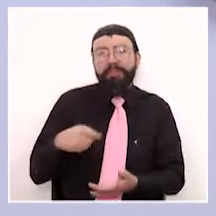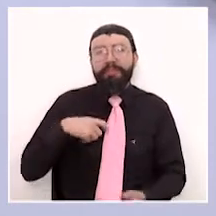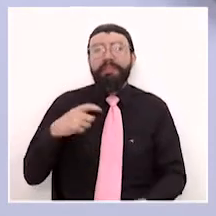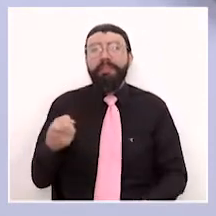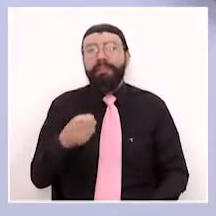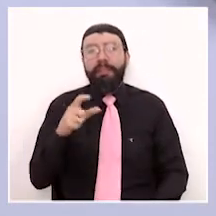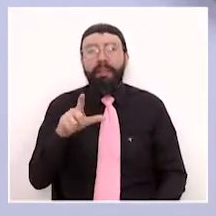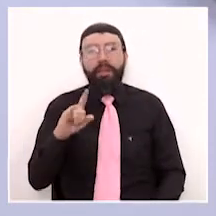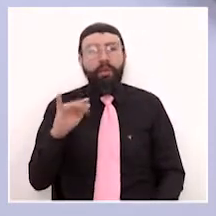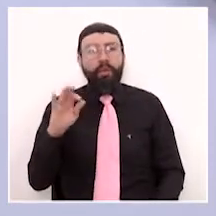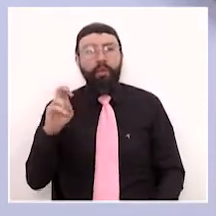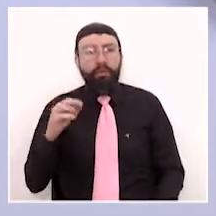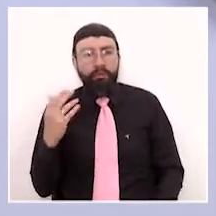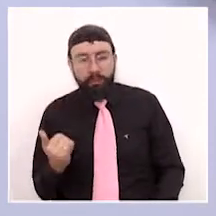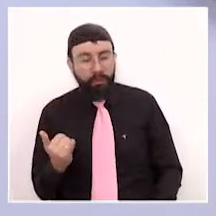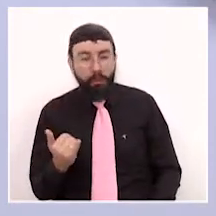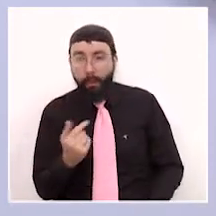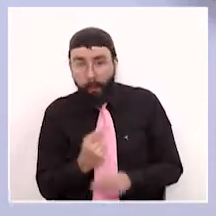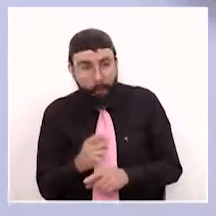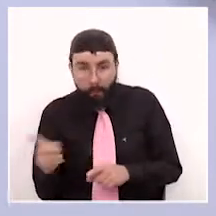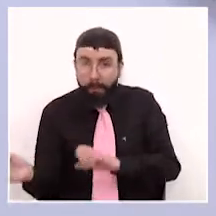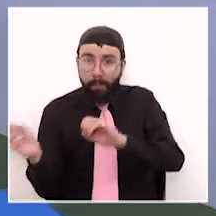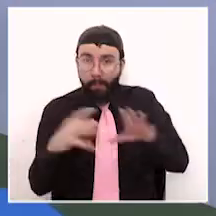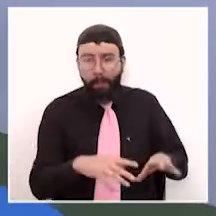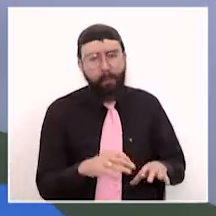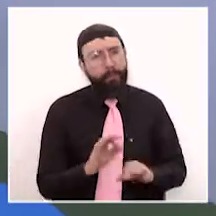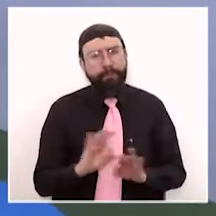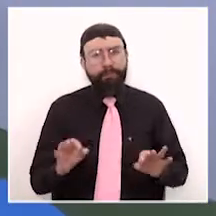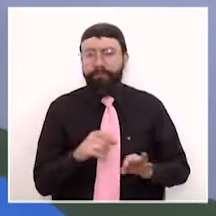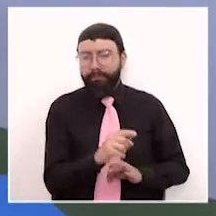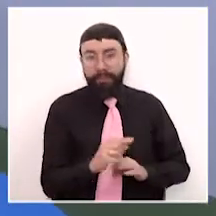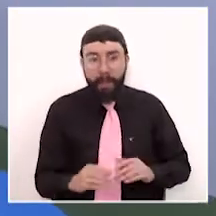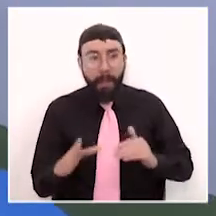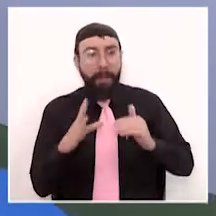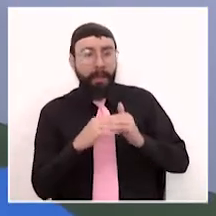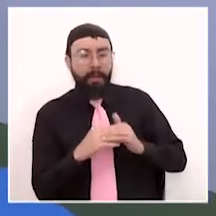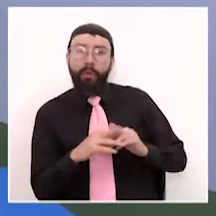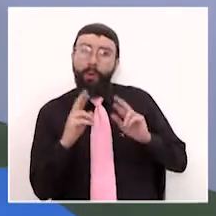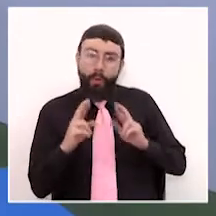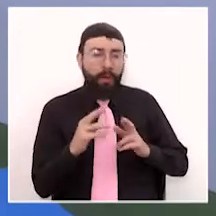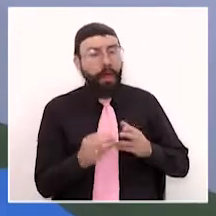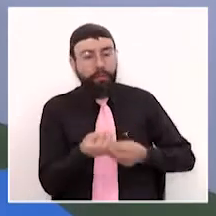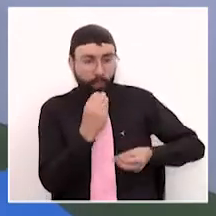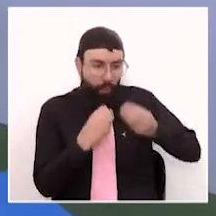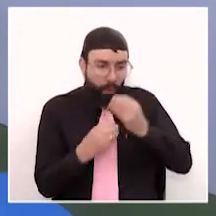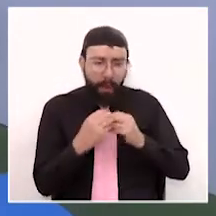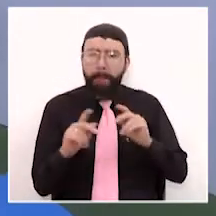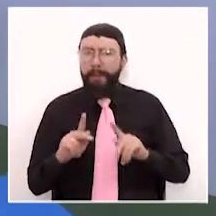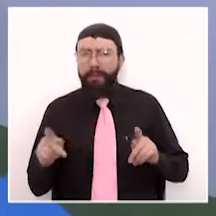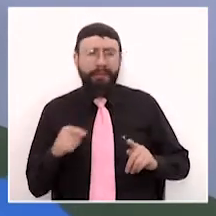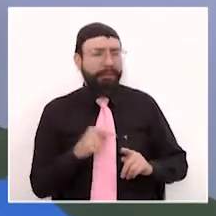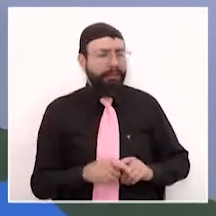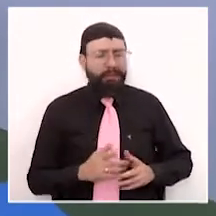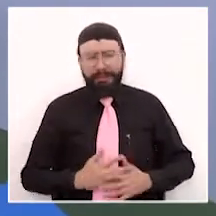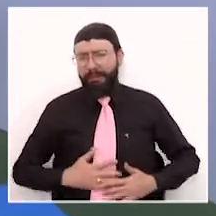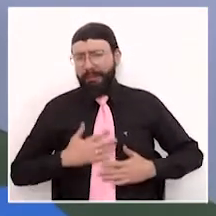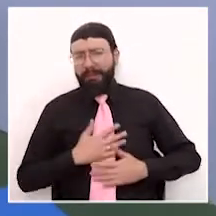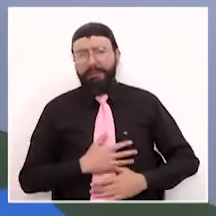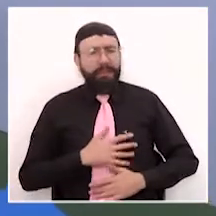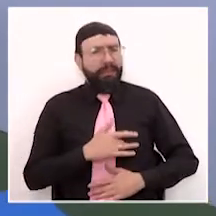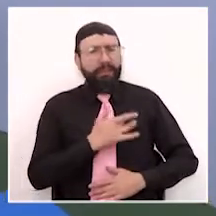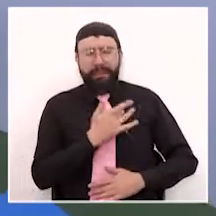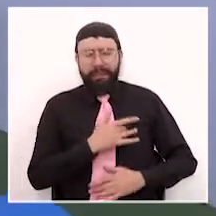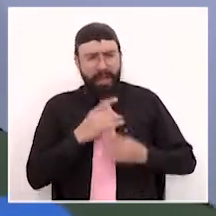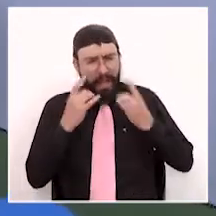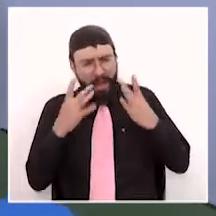pues no manejarla para este tipo de casos, que son panes que esperamos que sean consumidos por personas que tienen una sensibilidad muy,